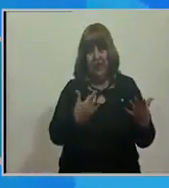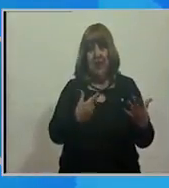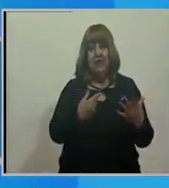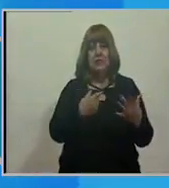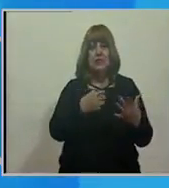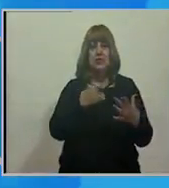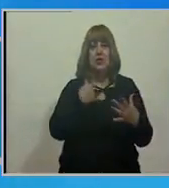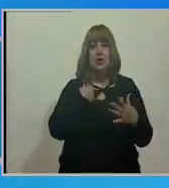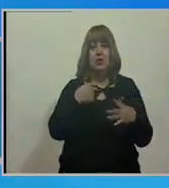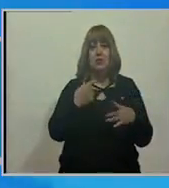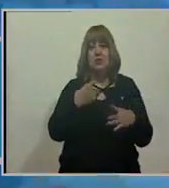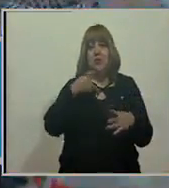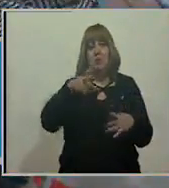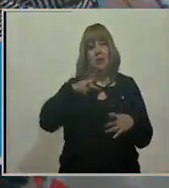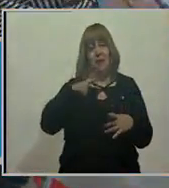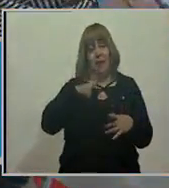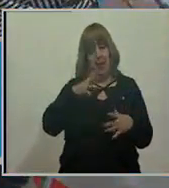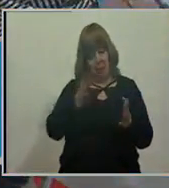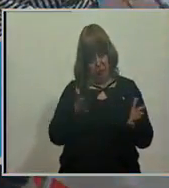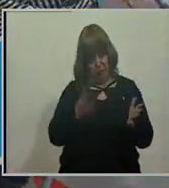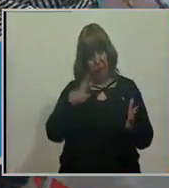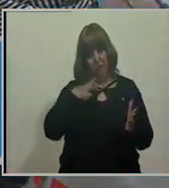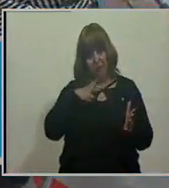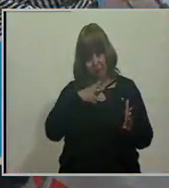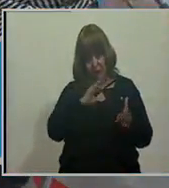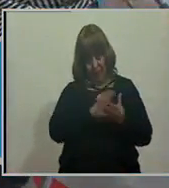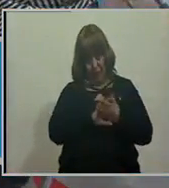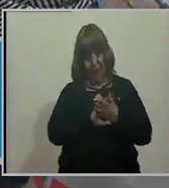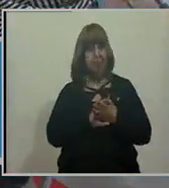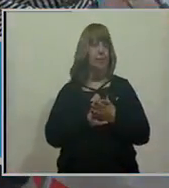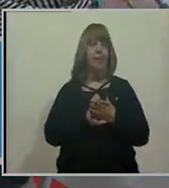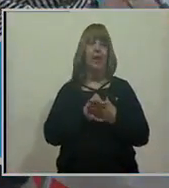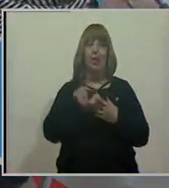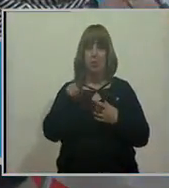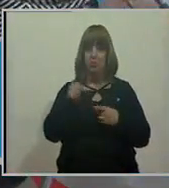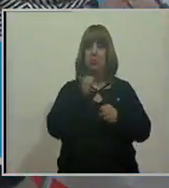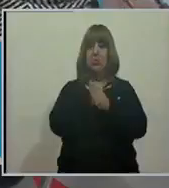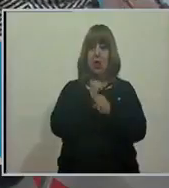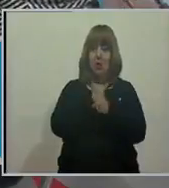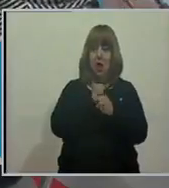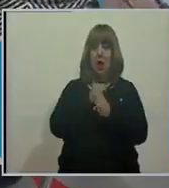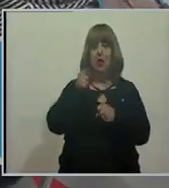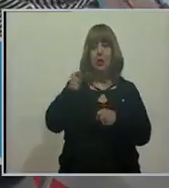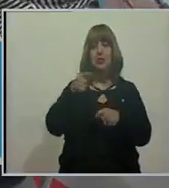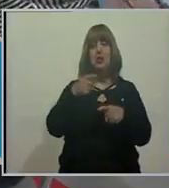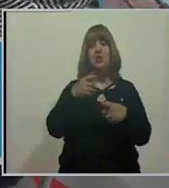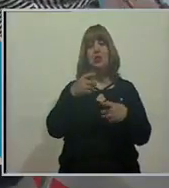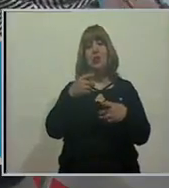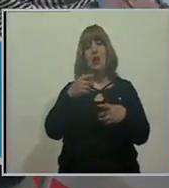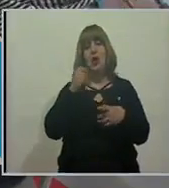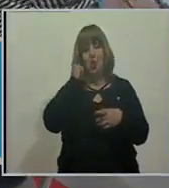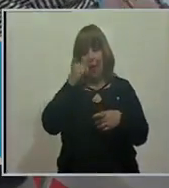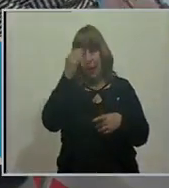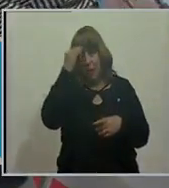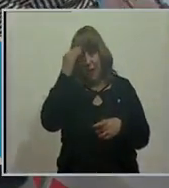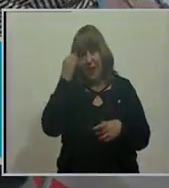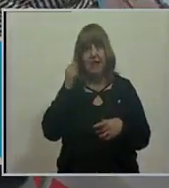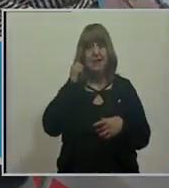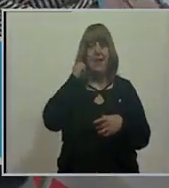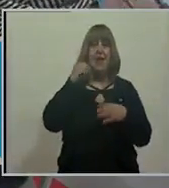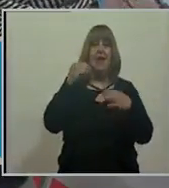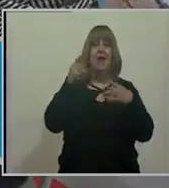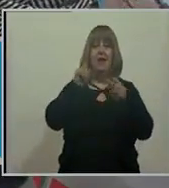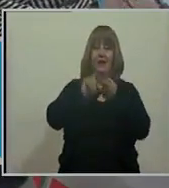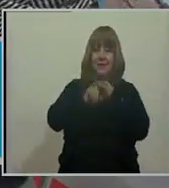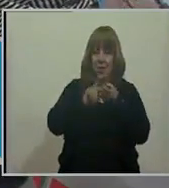es tu vida privada. Y tampoco lo necesitas, Claudia, porque te digo, con los trabajos, con los casamientos que has hecho, los eventos que has hecho, ya hablan por sí solos y te empiezan a